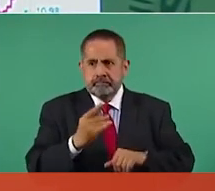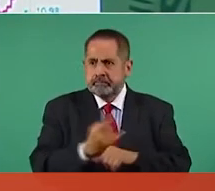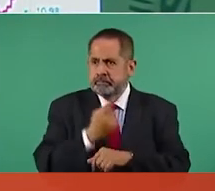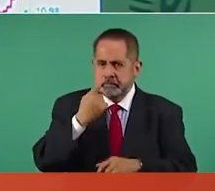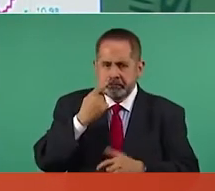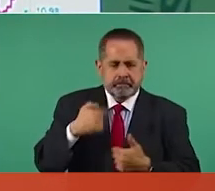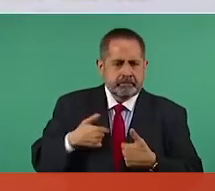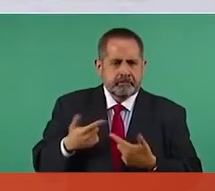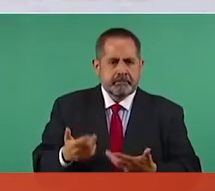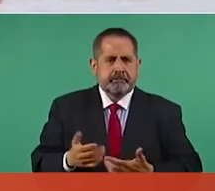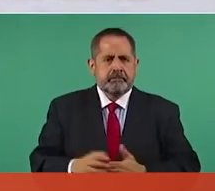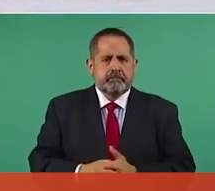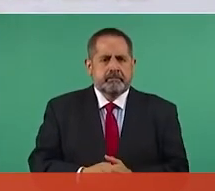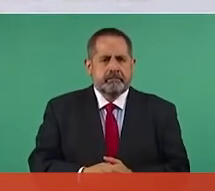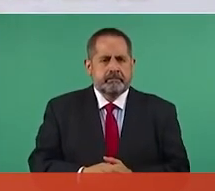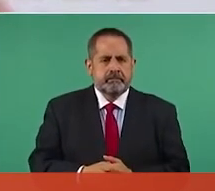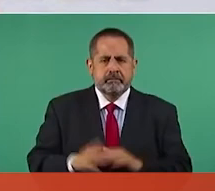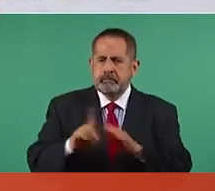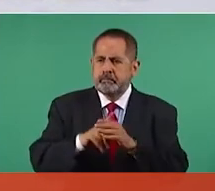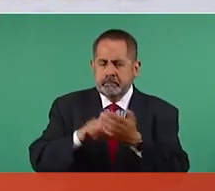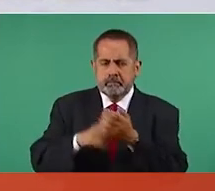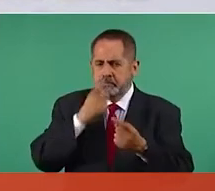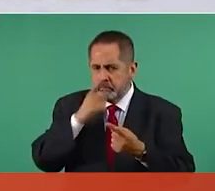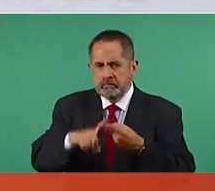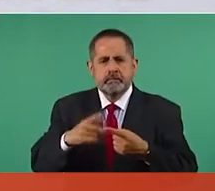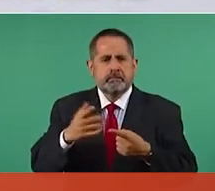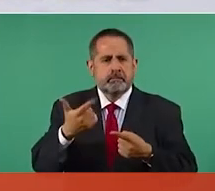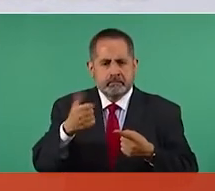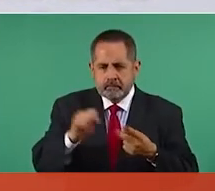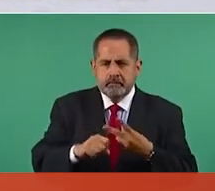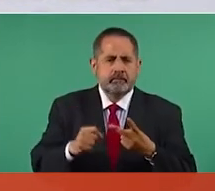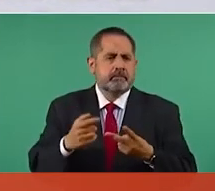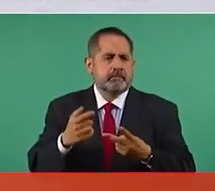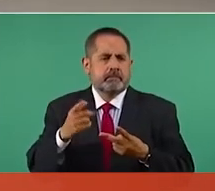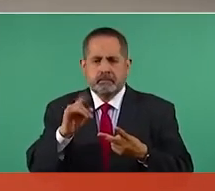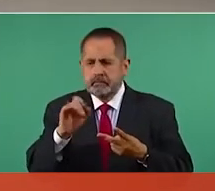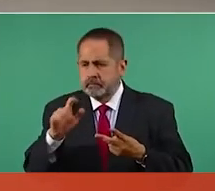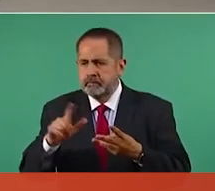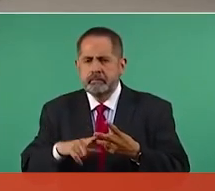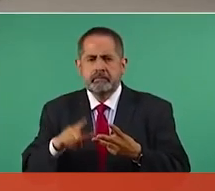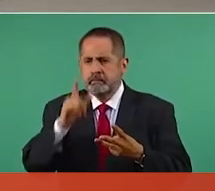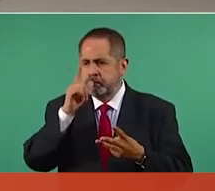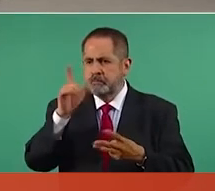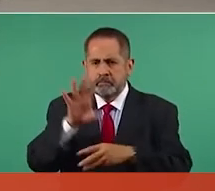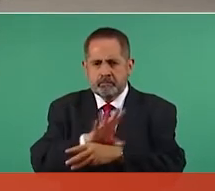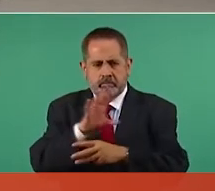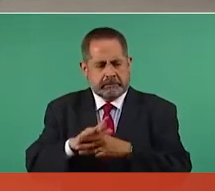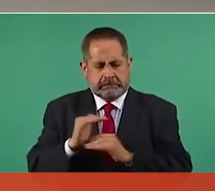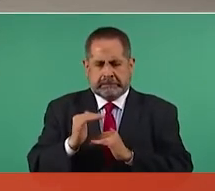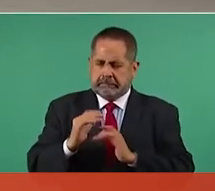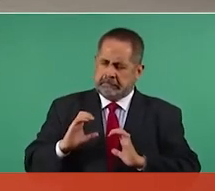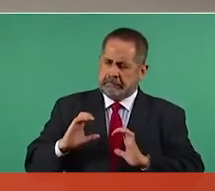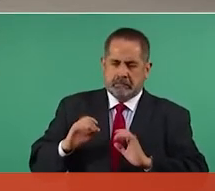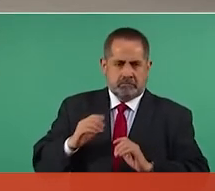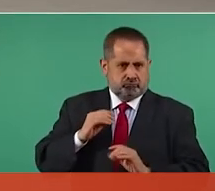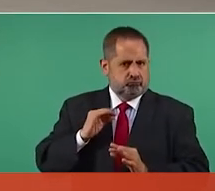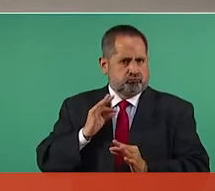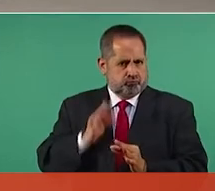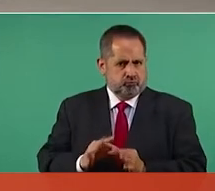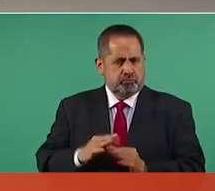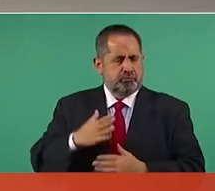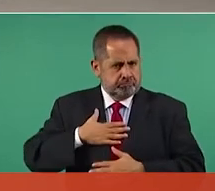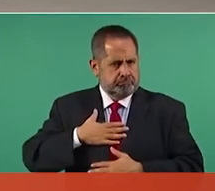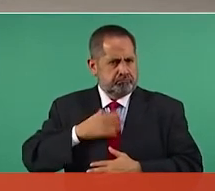de las gasolinas, del diésel, de la luz, del gas, y lo he logrado